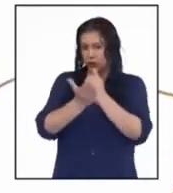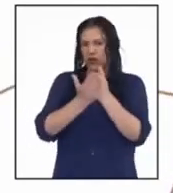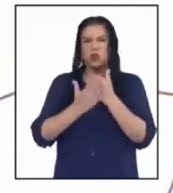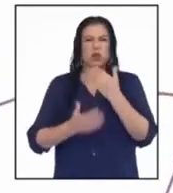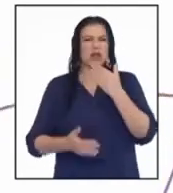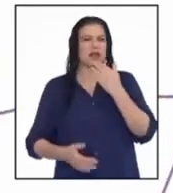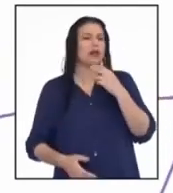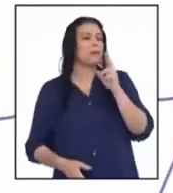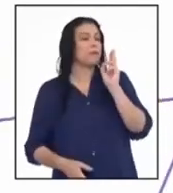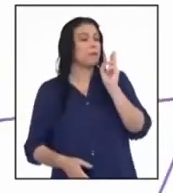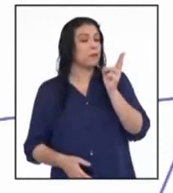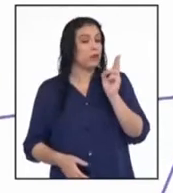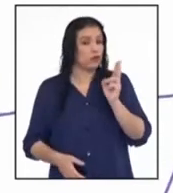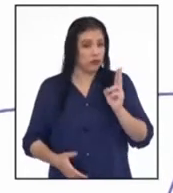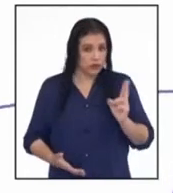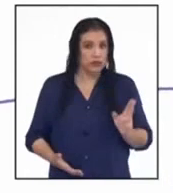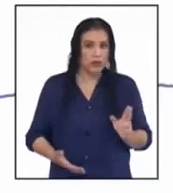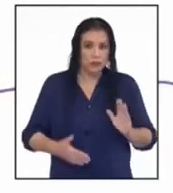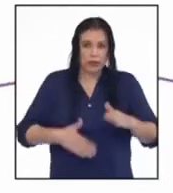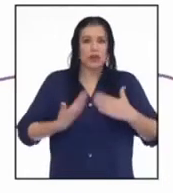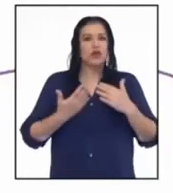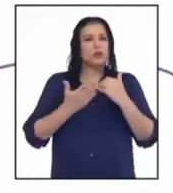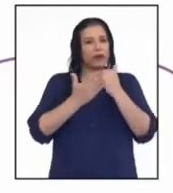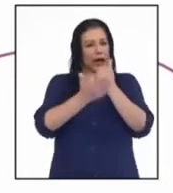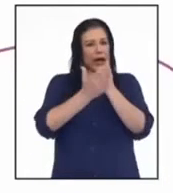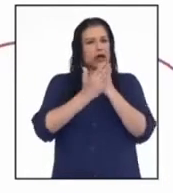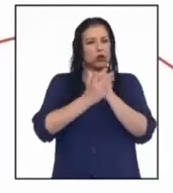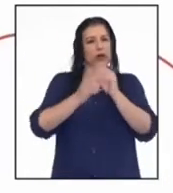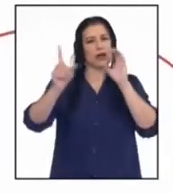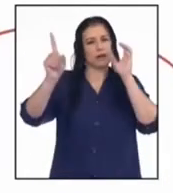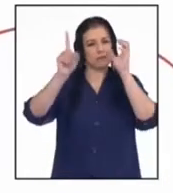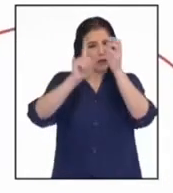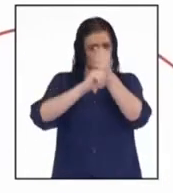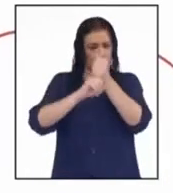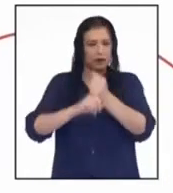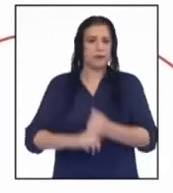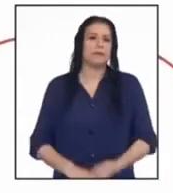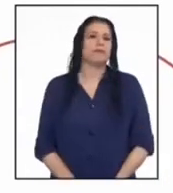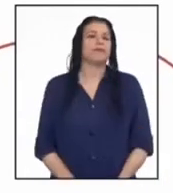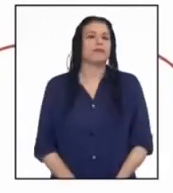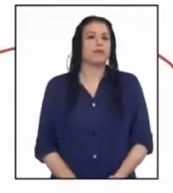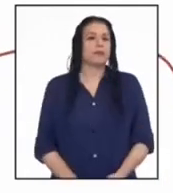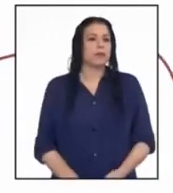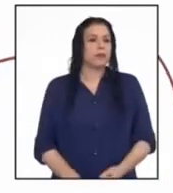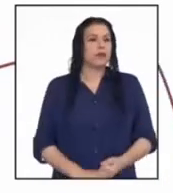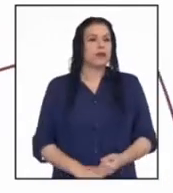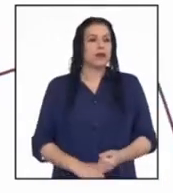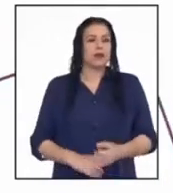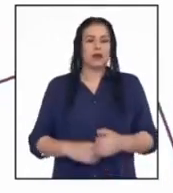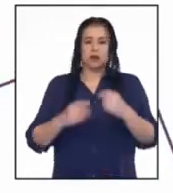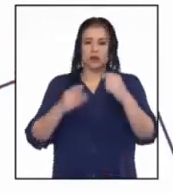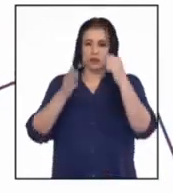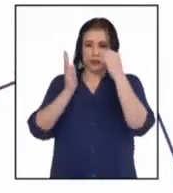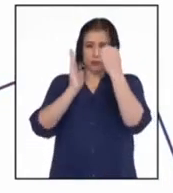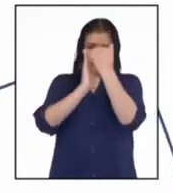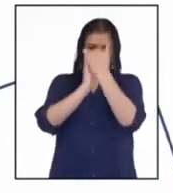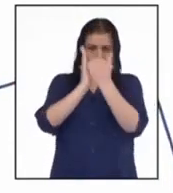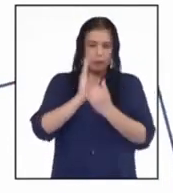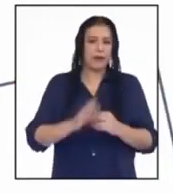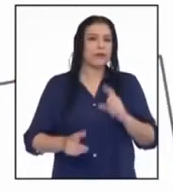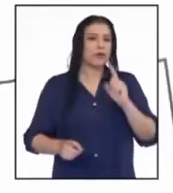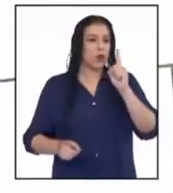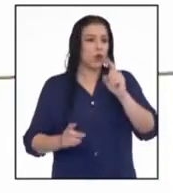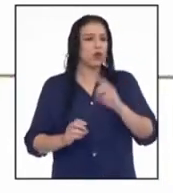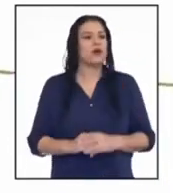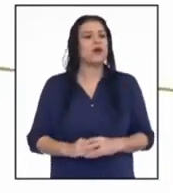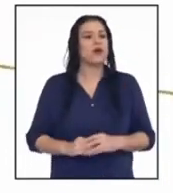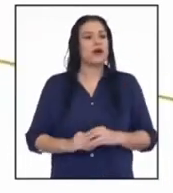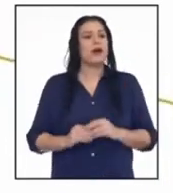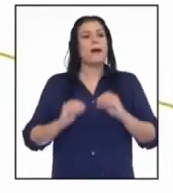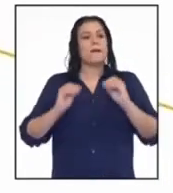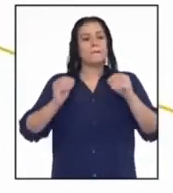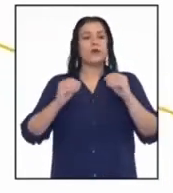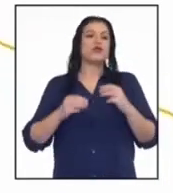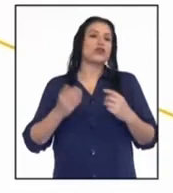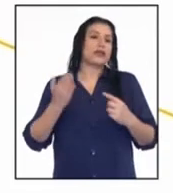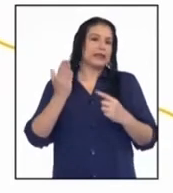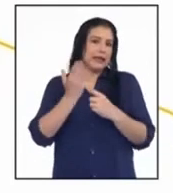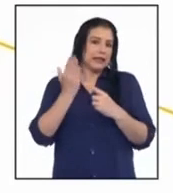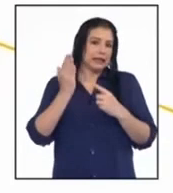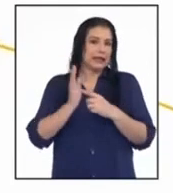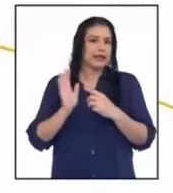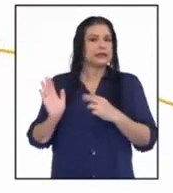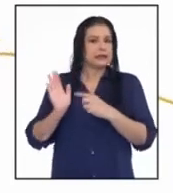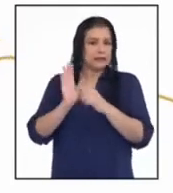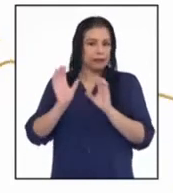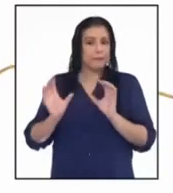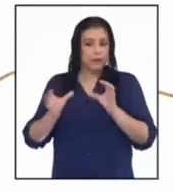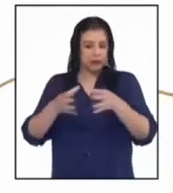a nuestros maestros para que nos ayuden a lograrlo. Los descriptores son: 1. Apliqué técnicas de